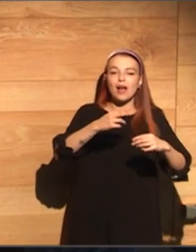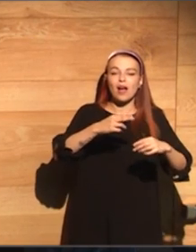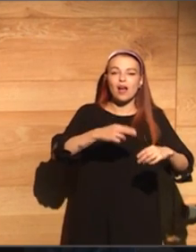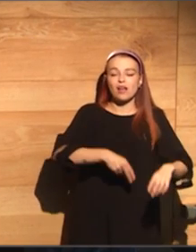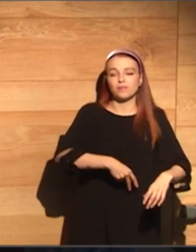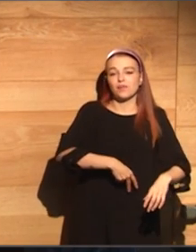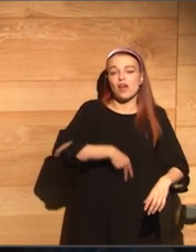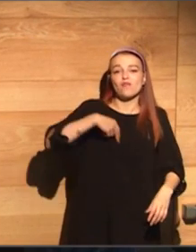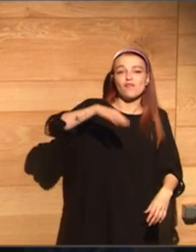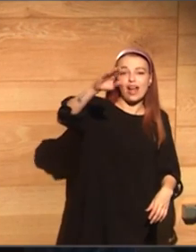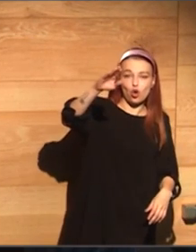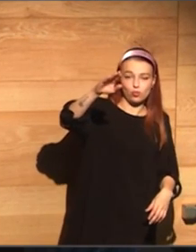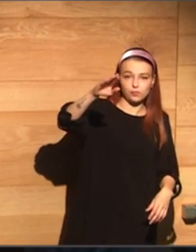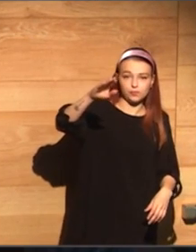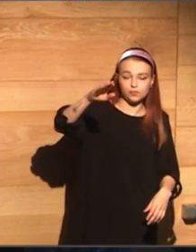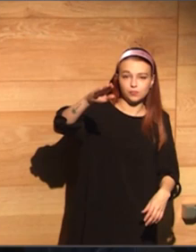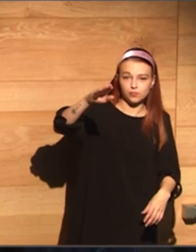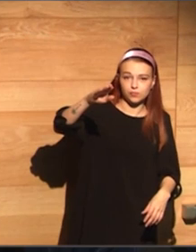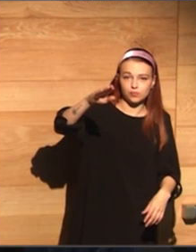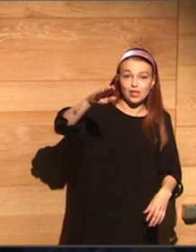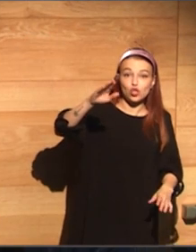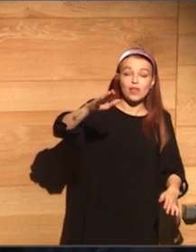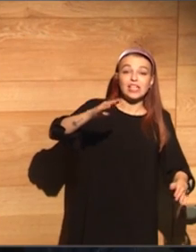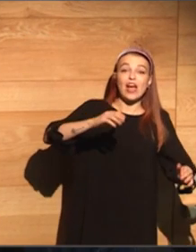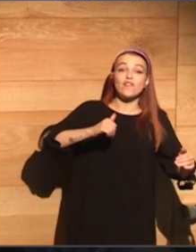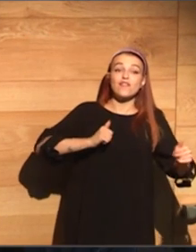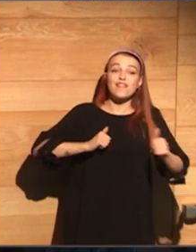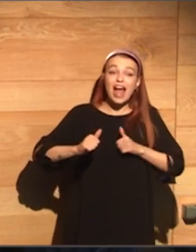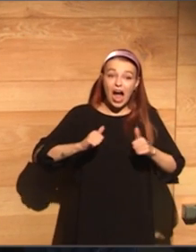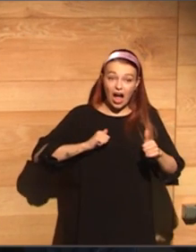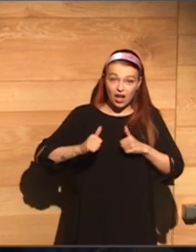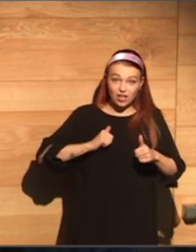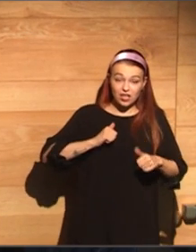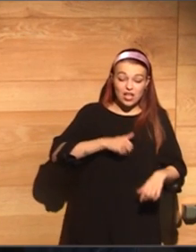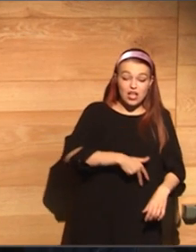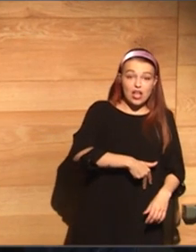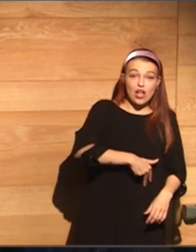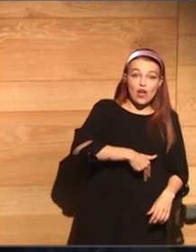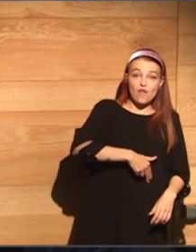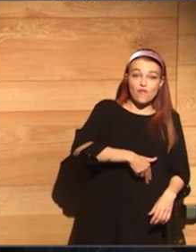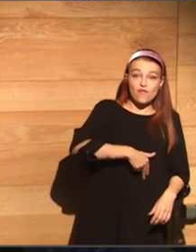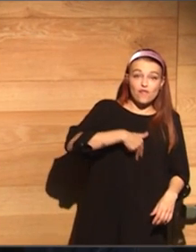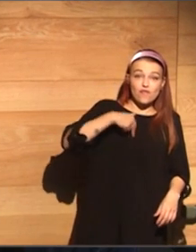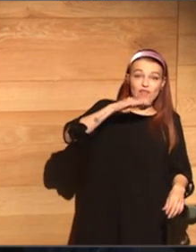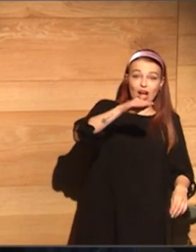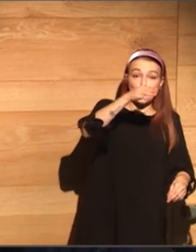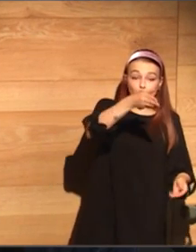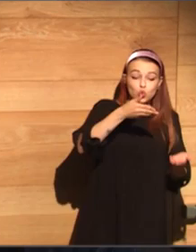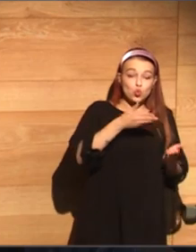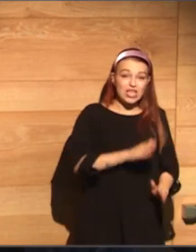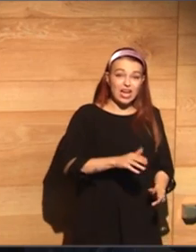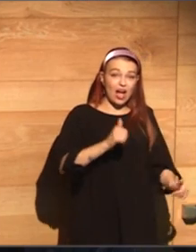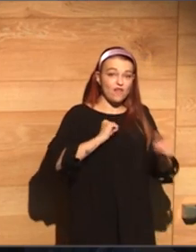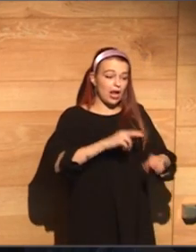accidente Fraga disparó sobre la hija de Franco. Y de hecho, Franco se lo tomó con bastante deportividad porque consideraba que era un lazo